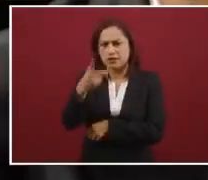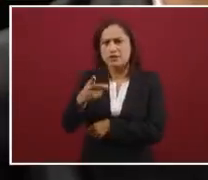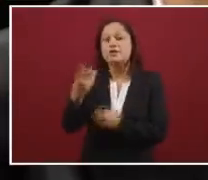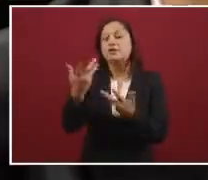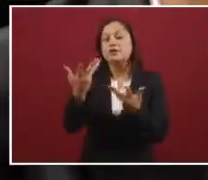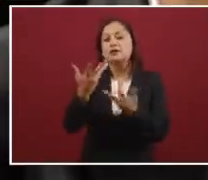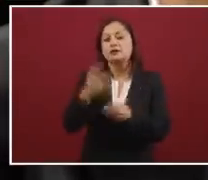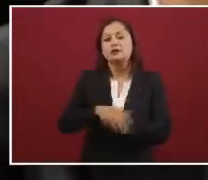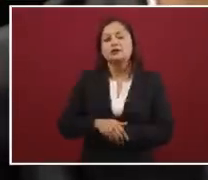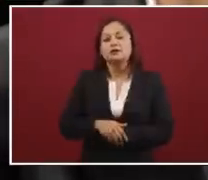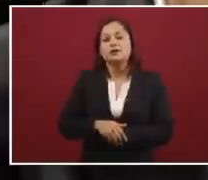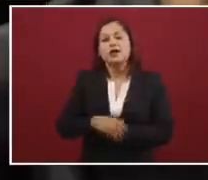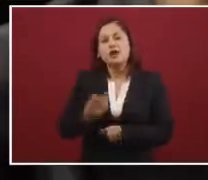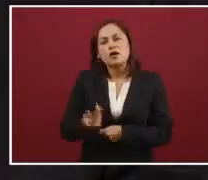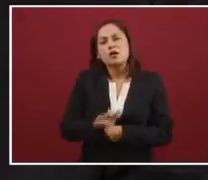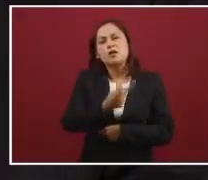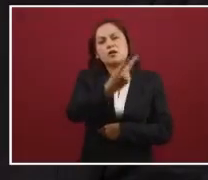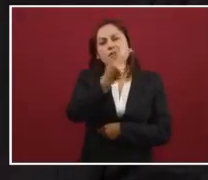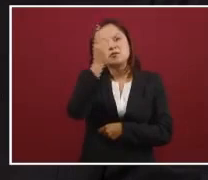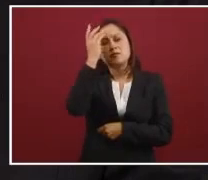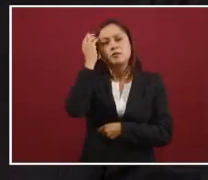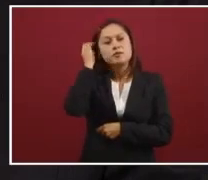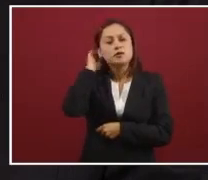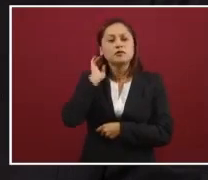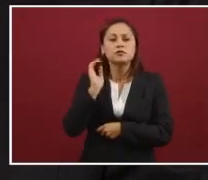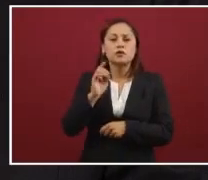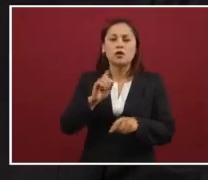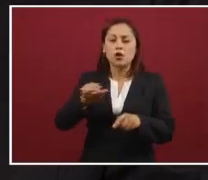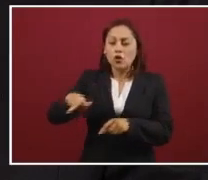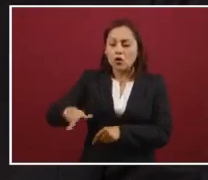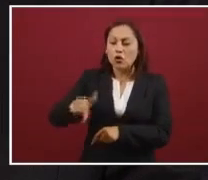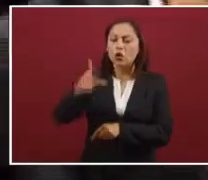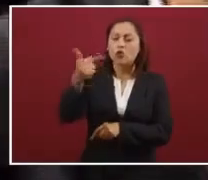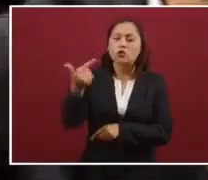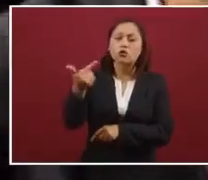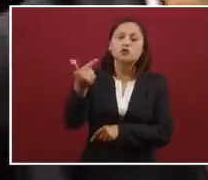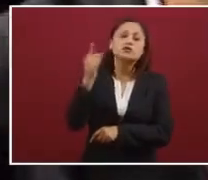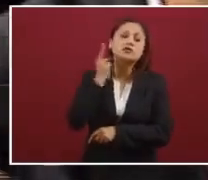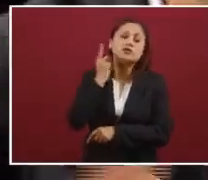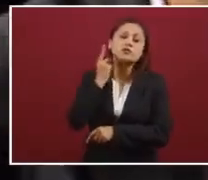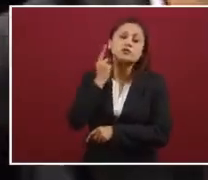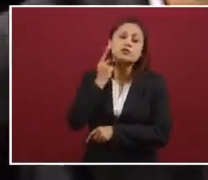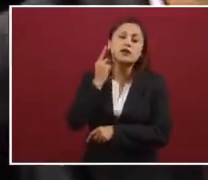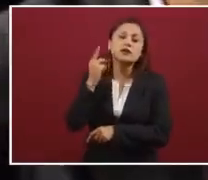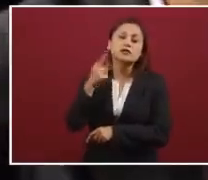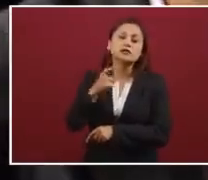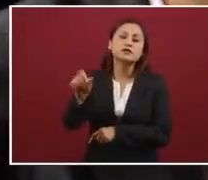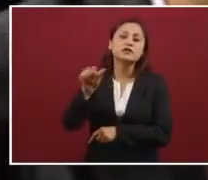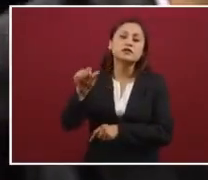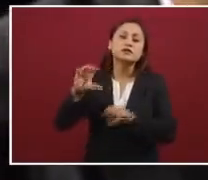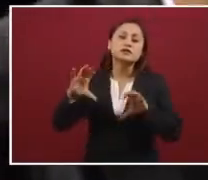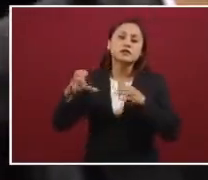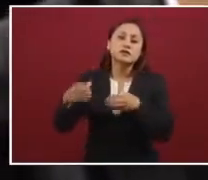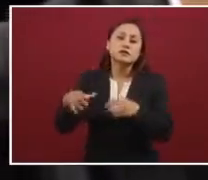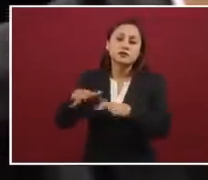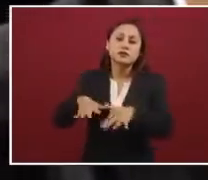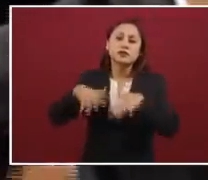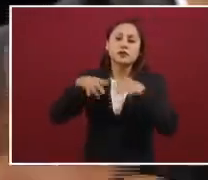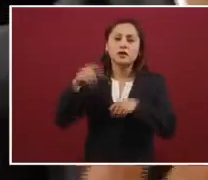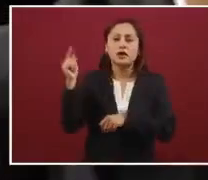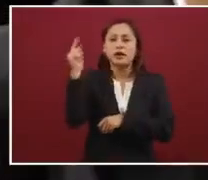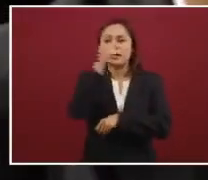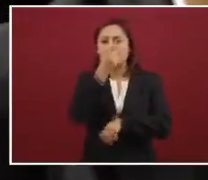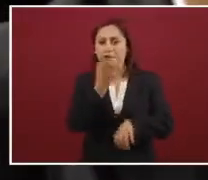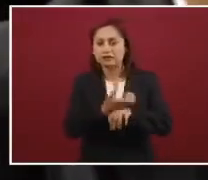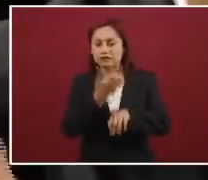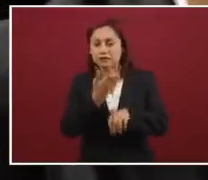los 12 legisladores de ascendencia mexicana en el 116 Congreso estadounidense que ayer reclamaron al presidente Trump al asegurar